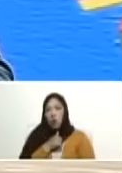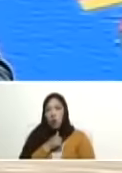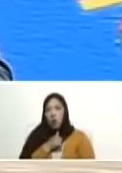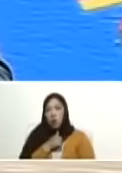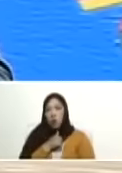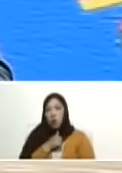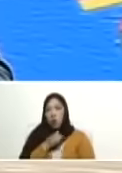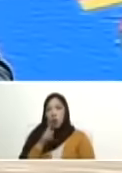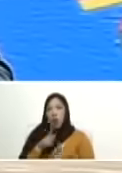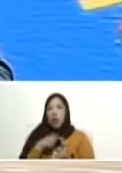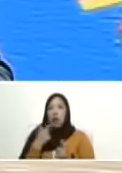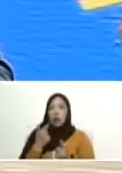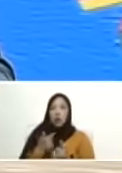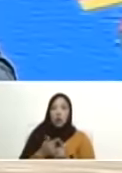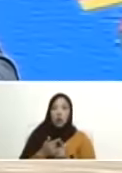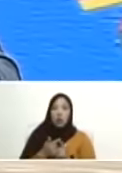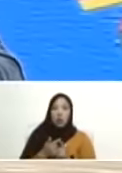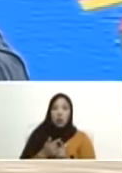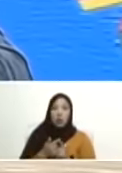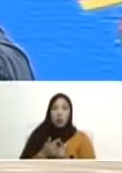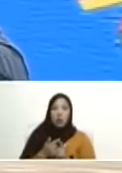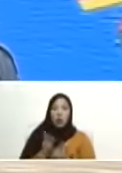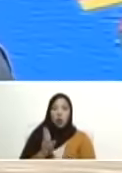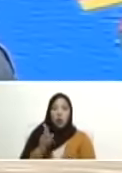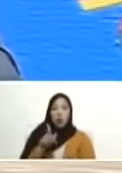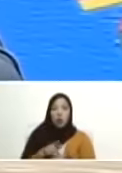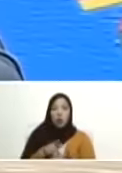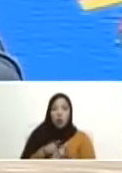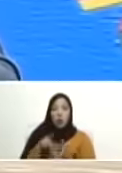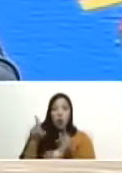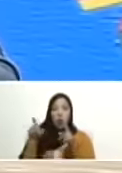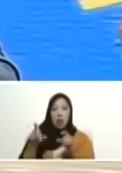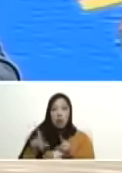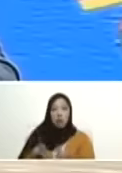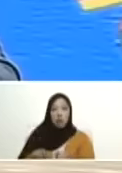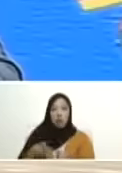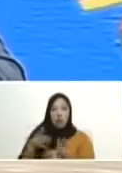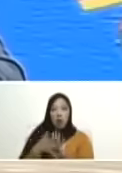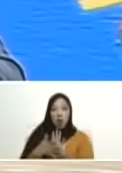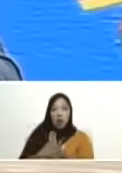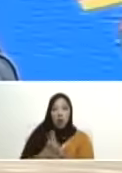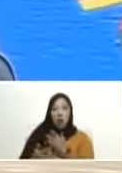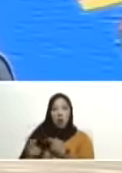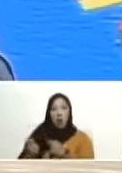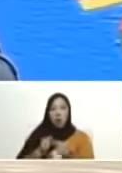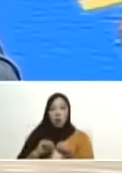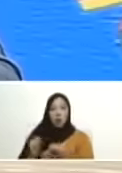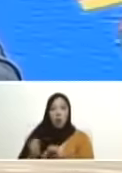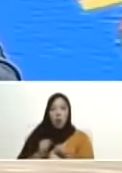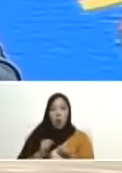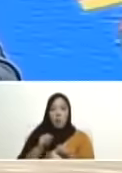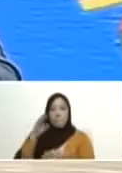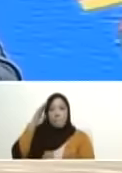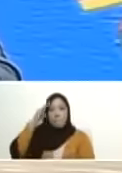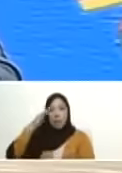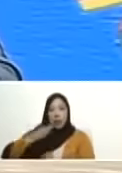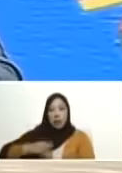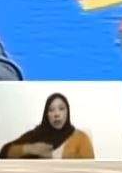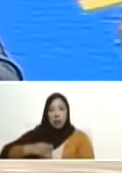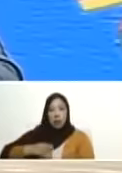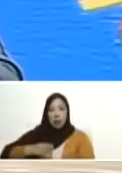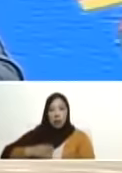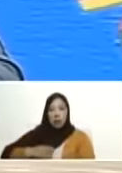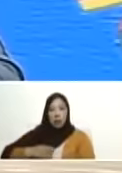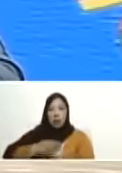Pero entonces, ellos como parte de la provocación, hacen movimientos militares.